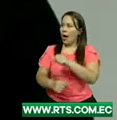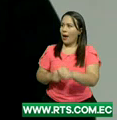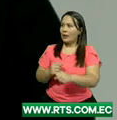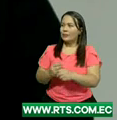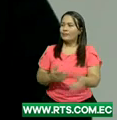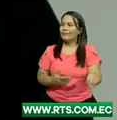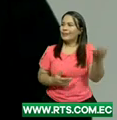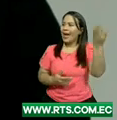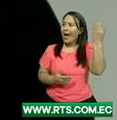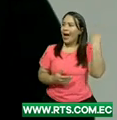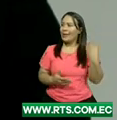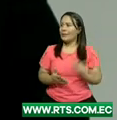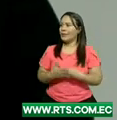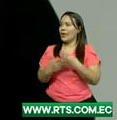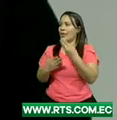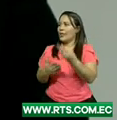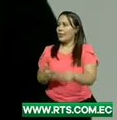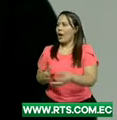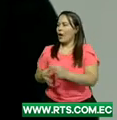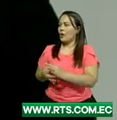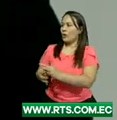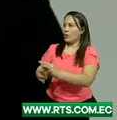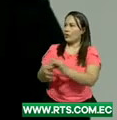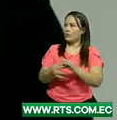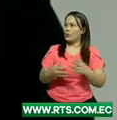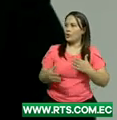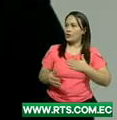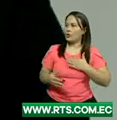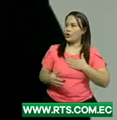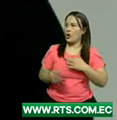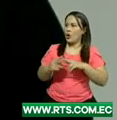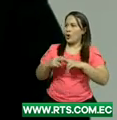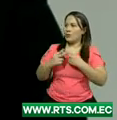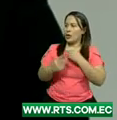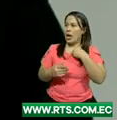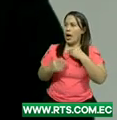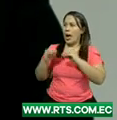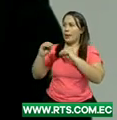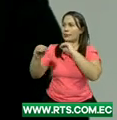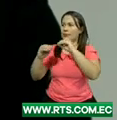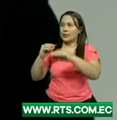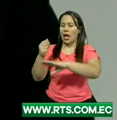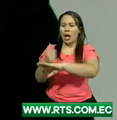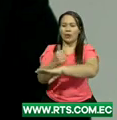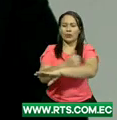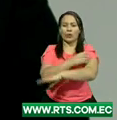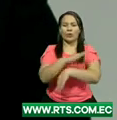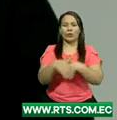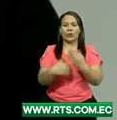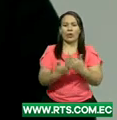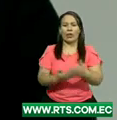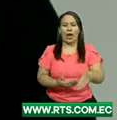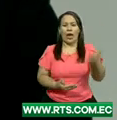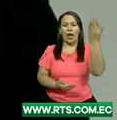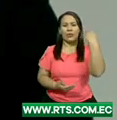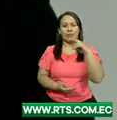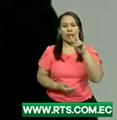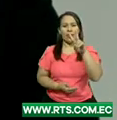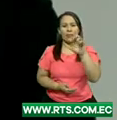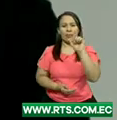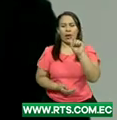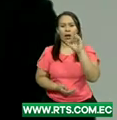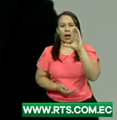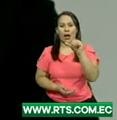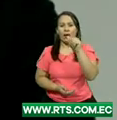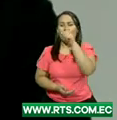entonces que se les pida toda la colaboración yo desde un principio al verte a las autoridades que desde la época del señor marca el acuerdo fue